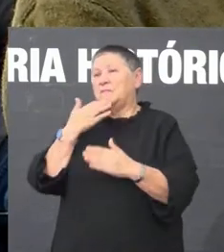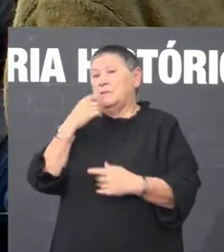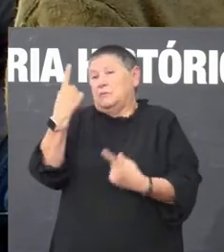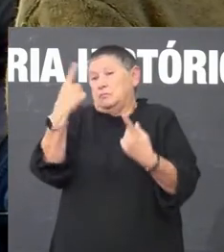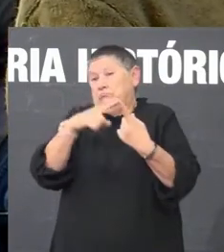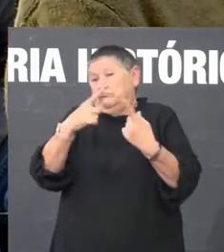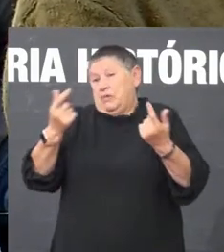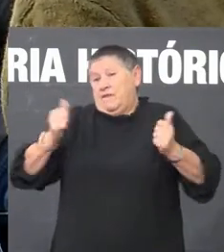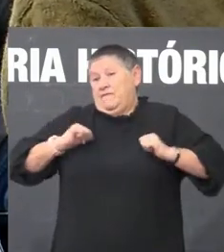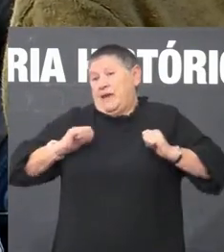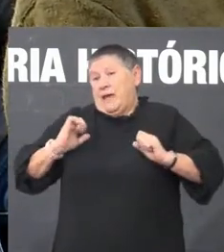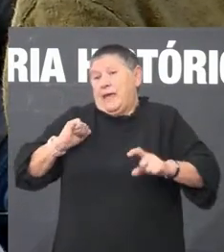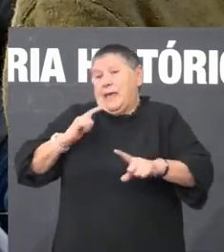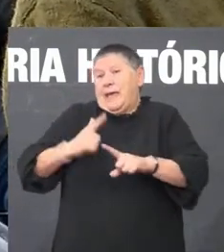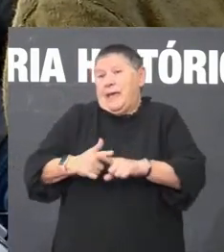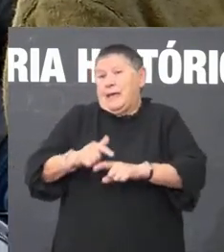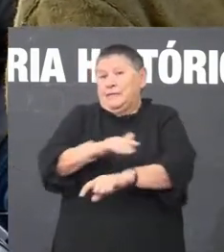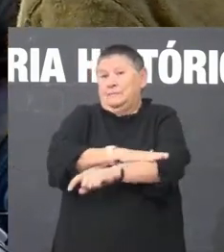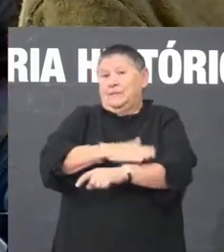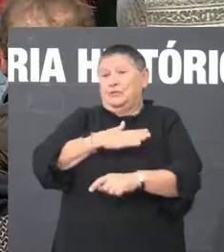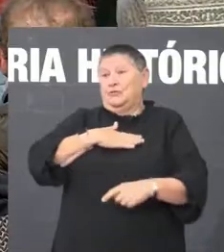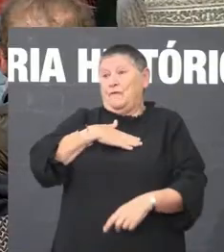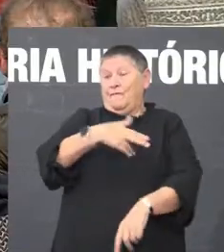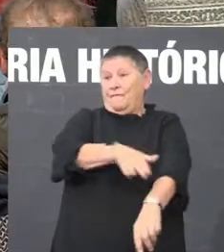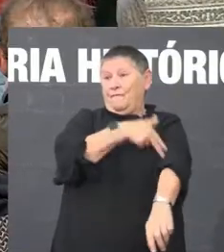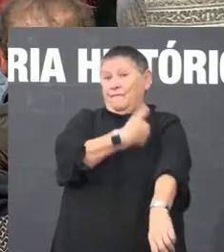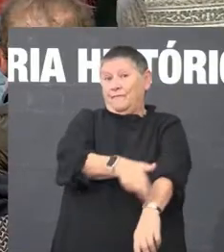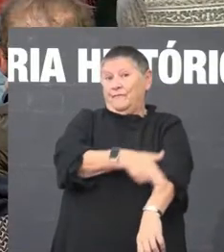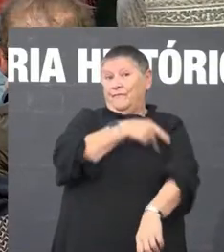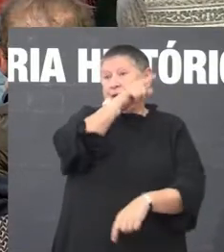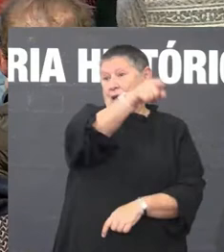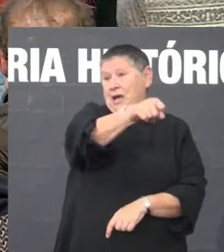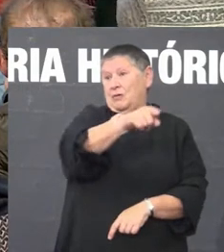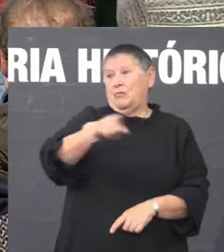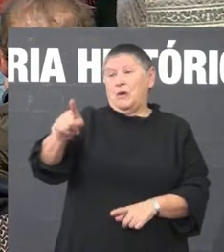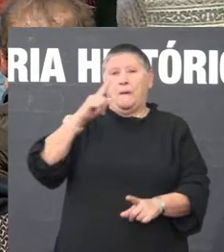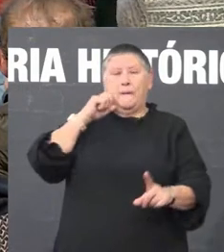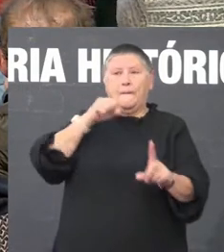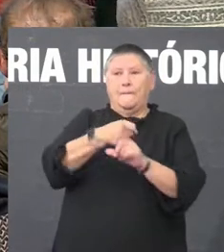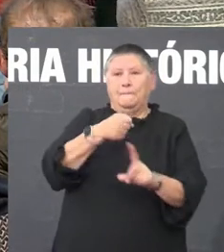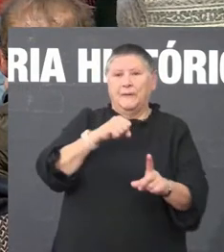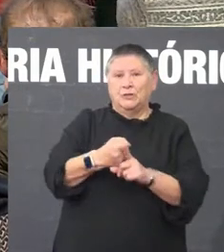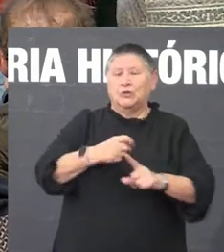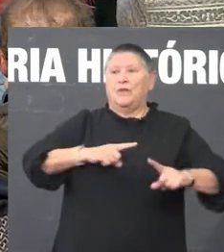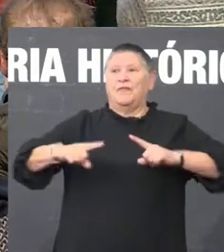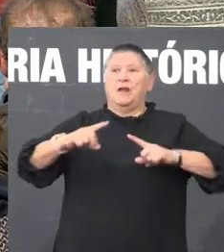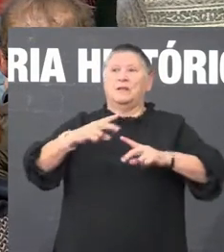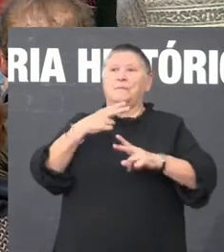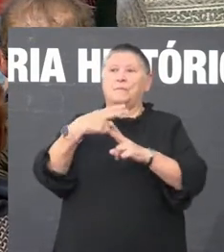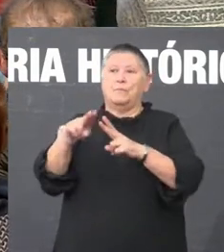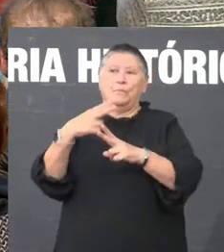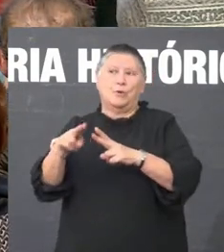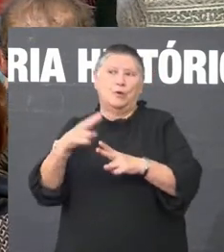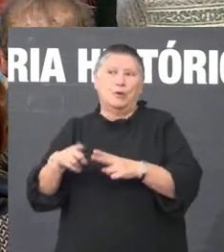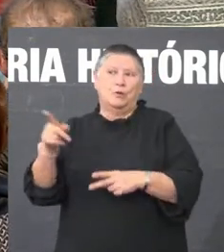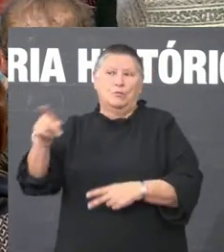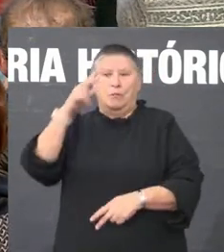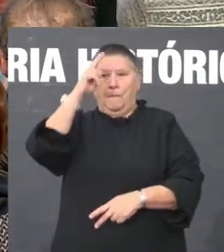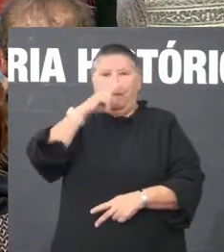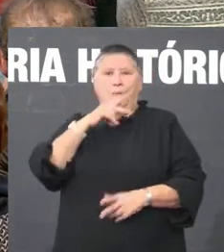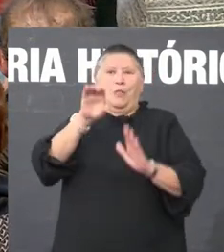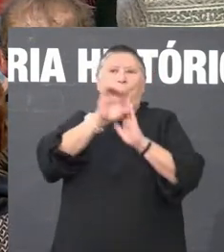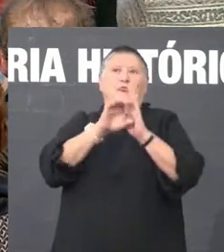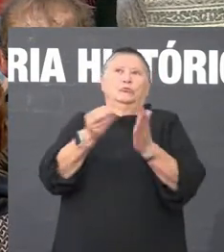non? Exministro franquista, un señor destacado represor, dirixente político, se levanta padre de la